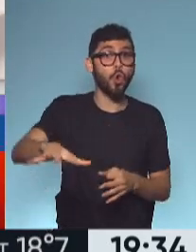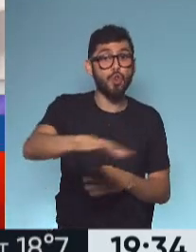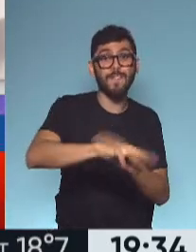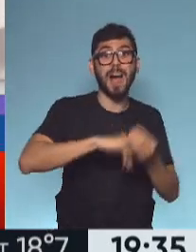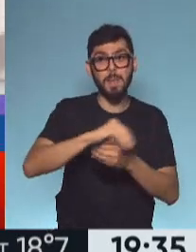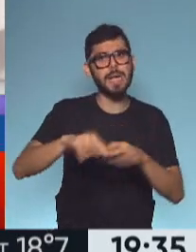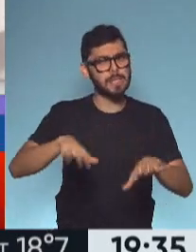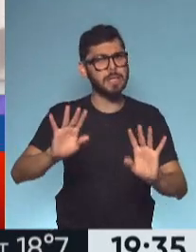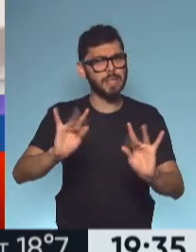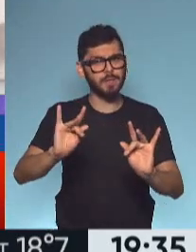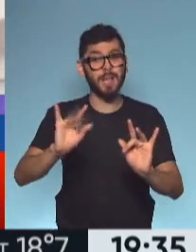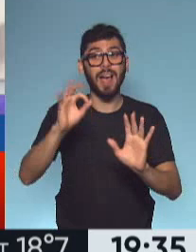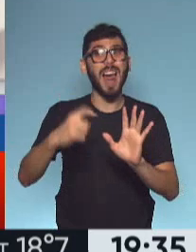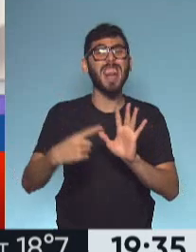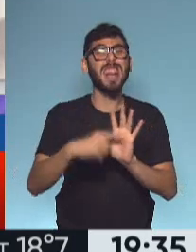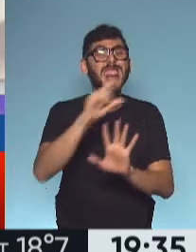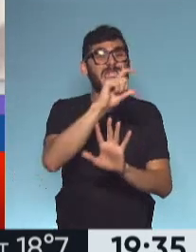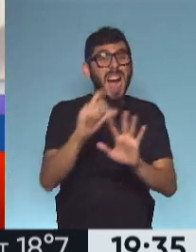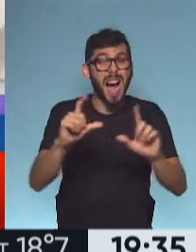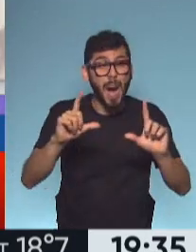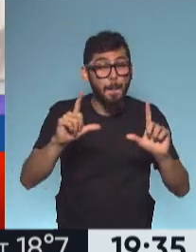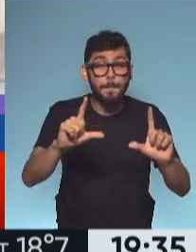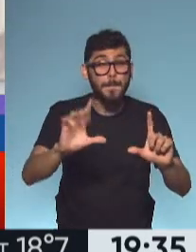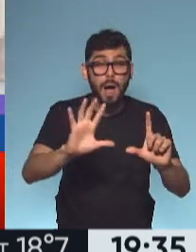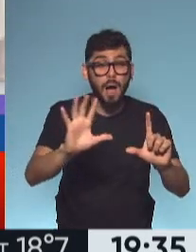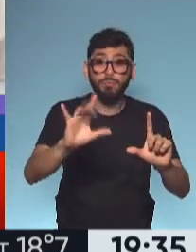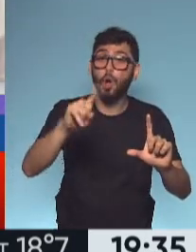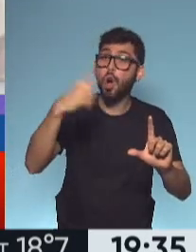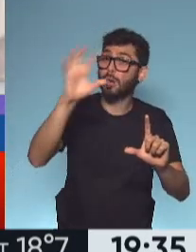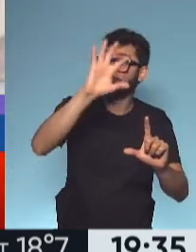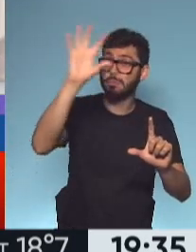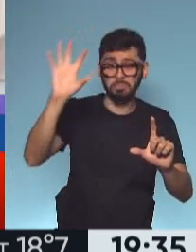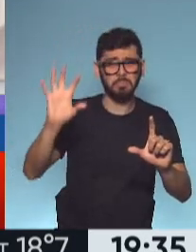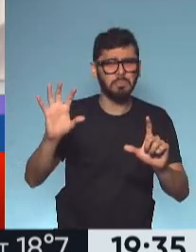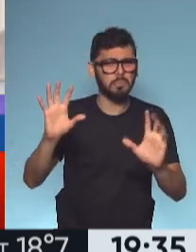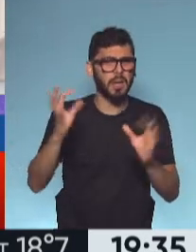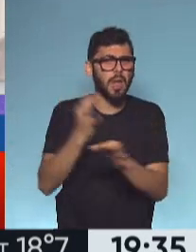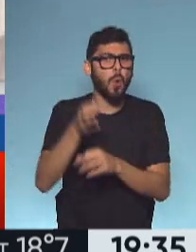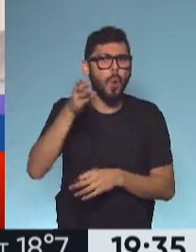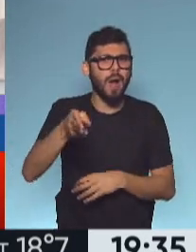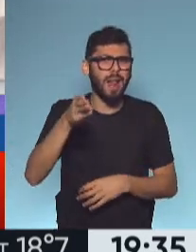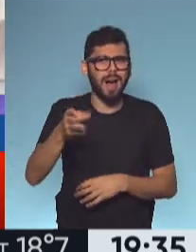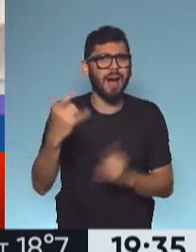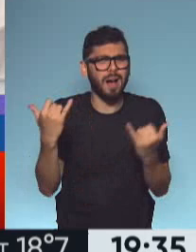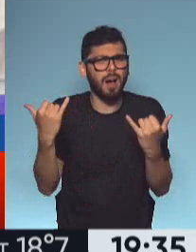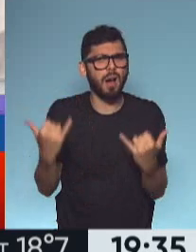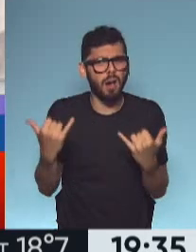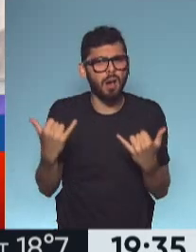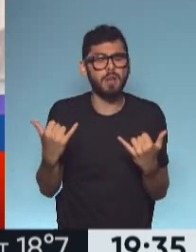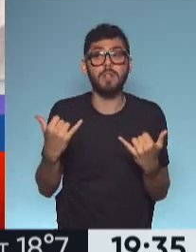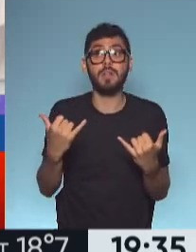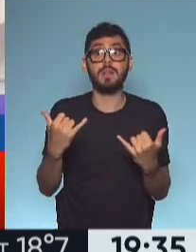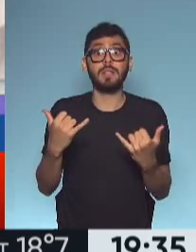familias, en esta región metropolitana, porque el resto de las jurisdicciones tienen presencialidad, ¿no? Ahí donde para